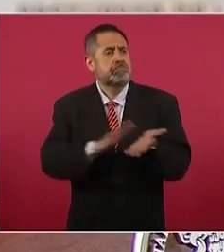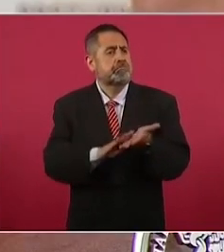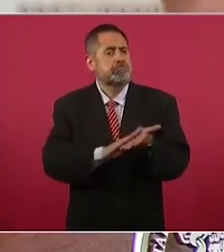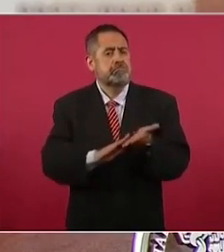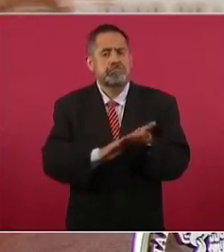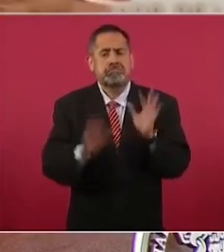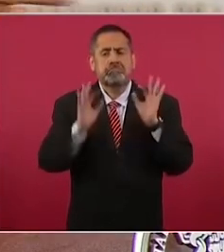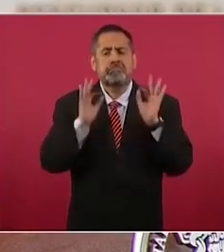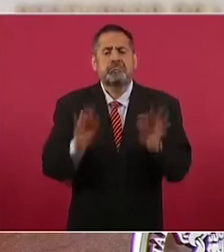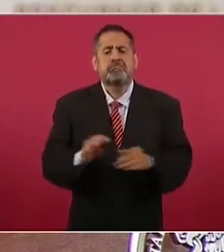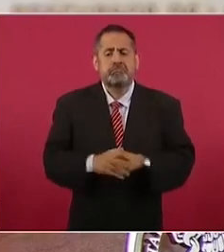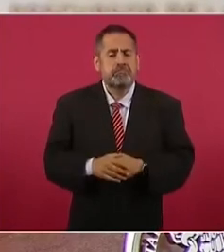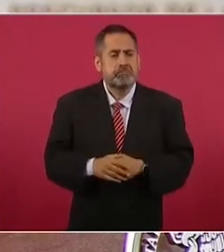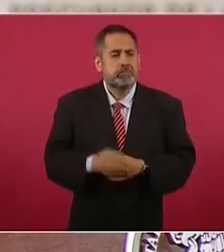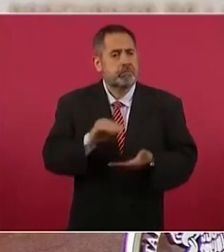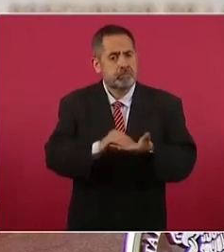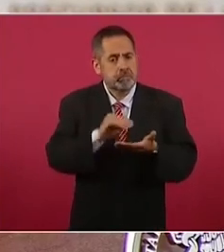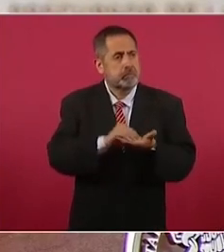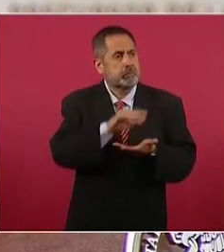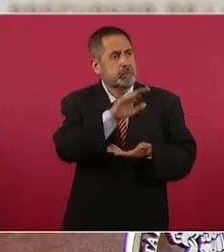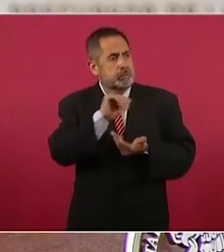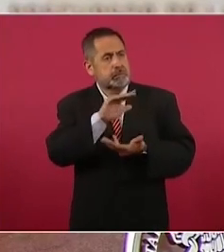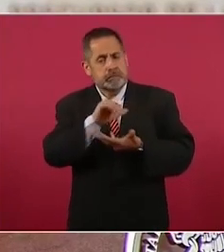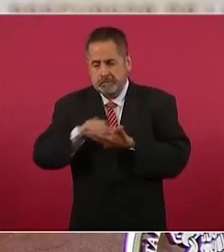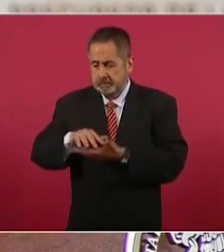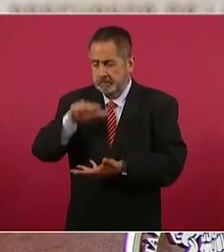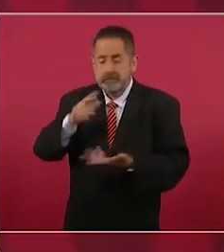Y todavía los de Reforma